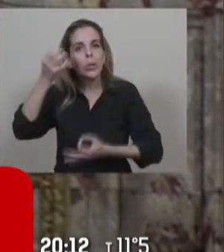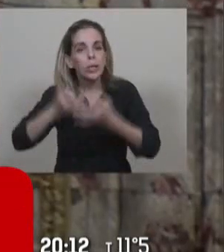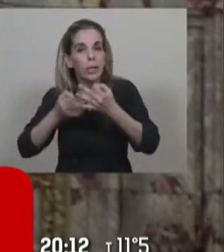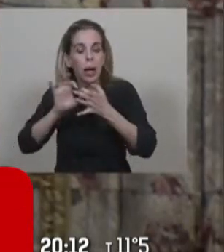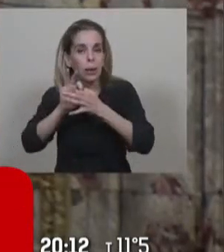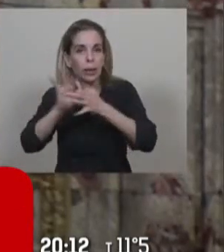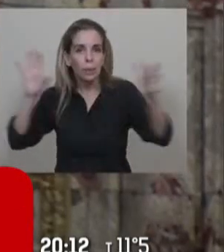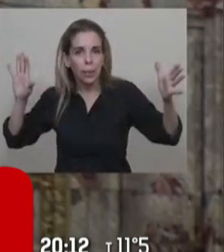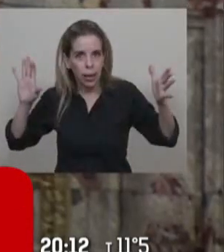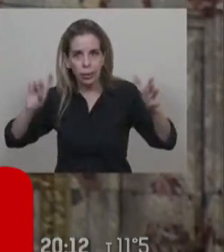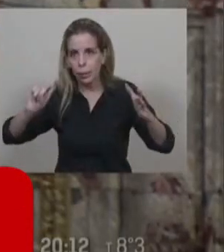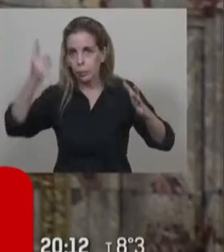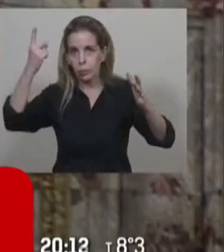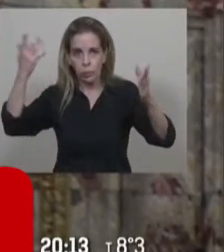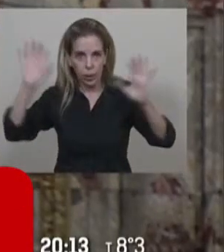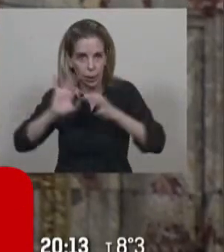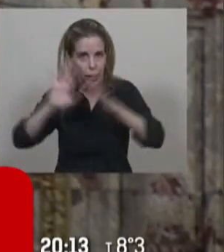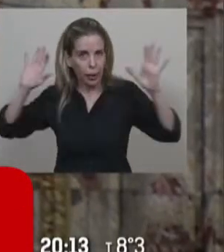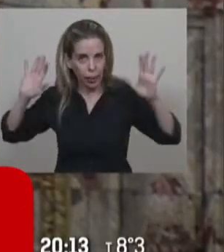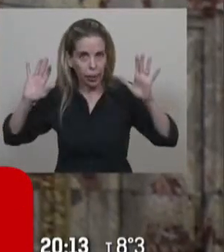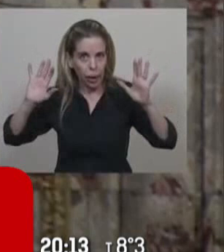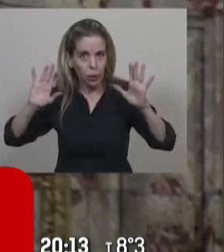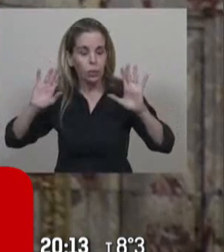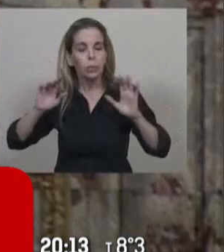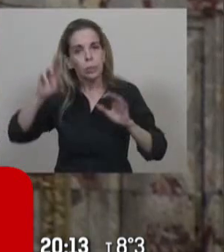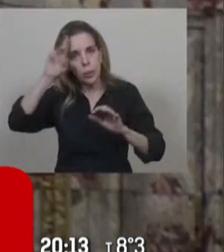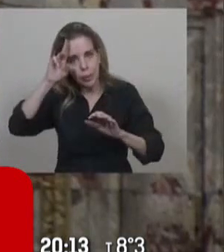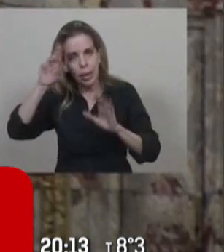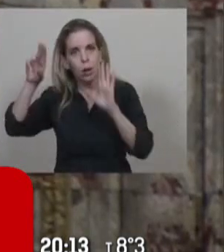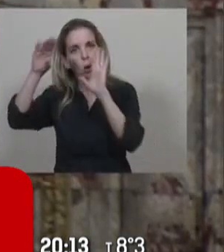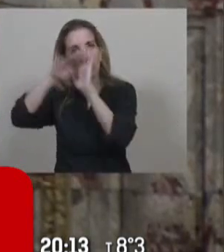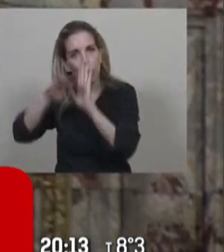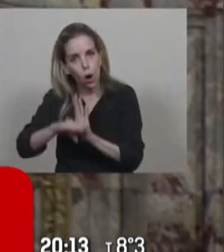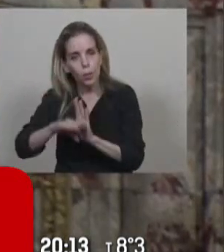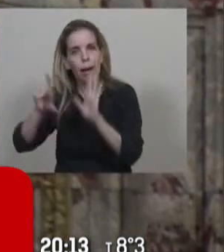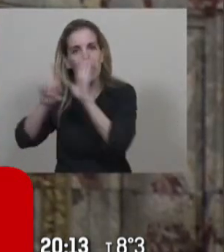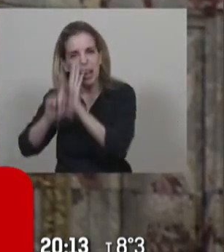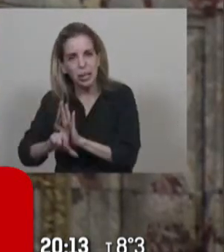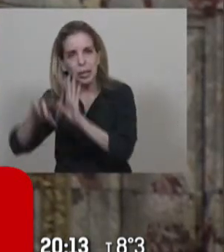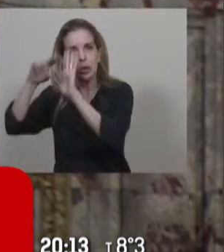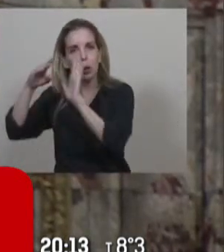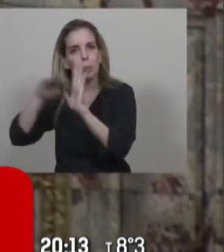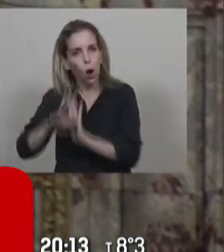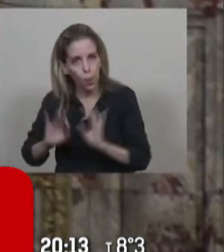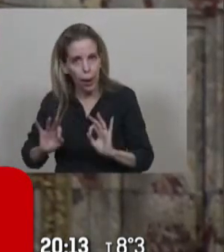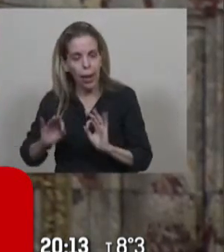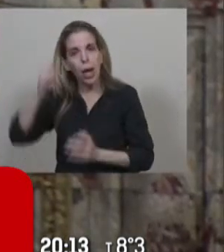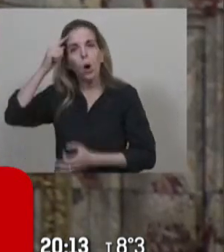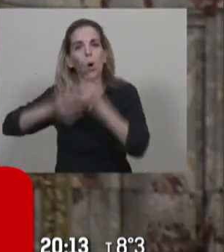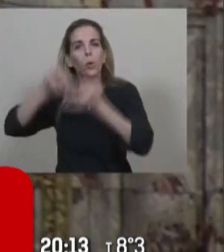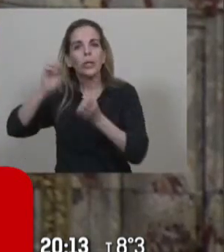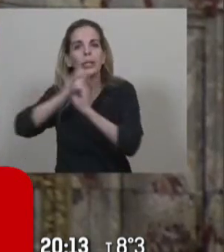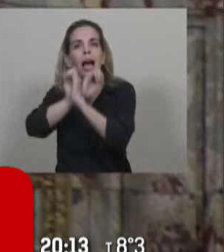independiente, regida por las mayores normas de transparencia y que desarrolle los procesos con celeridad